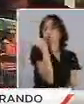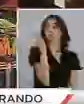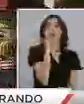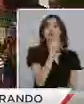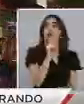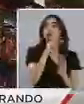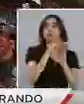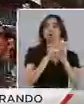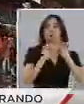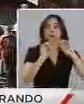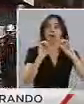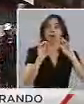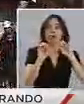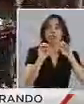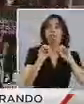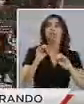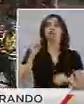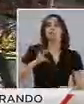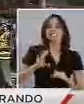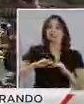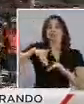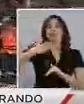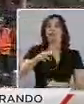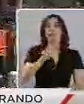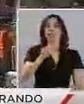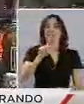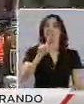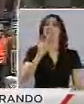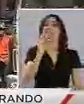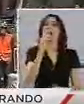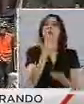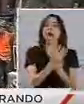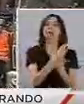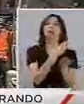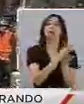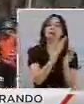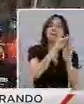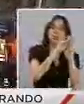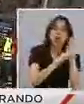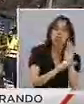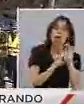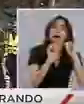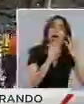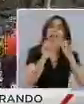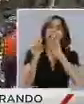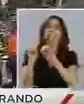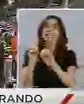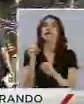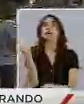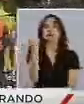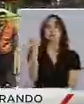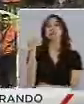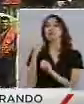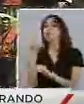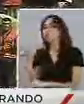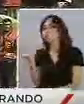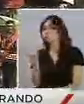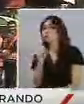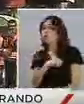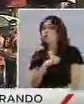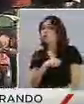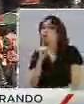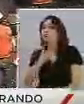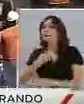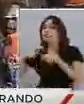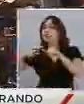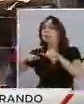programas de entrenamiento. Ahora en Chile y después del 27 de febrero hay varios programas de entrenamiento, programas a nivel universitario que permiten hacer esas cosas. Usted en la Universidad Católica tiene